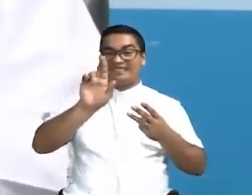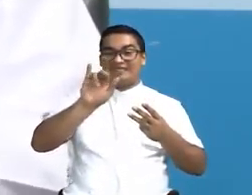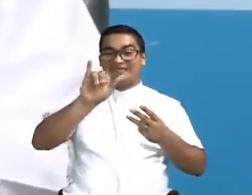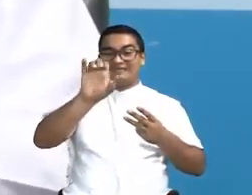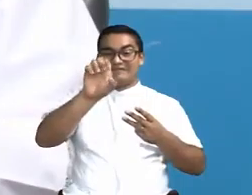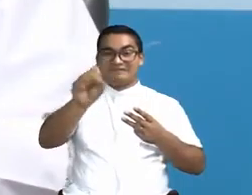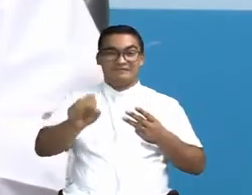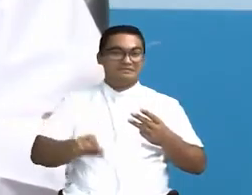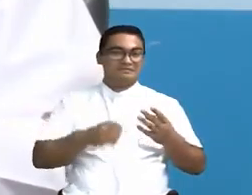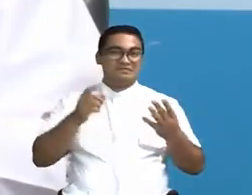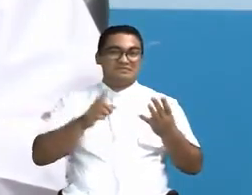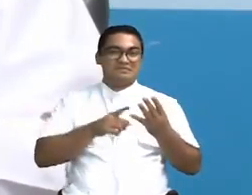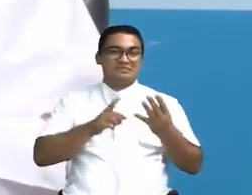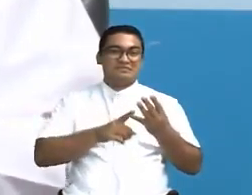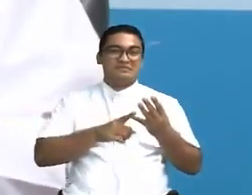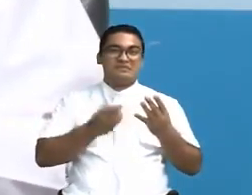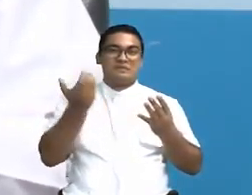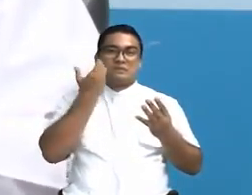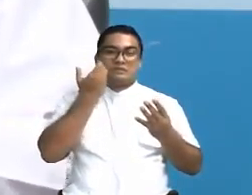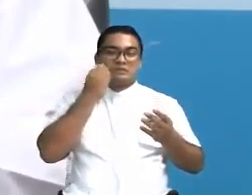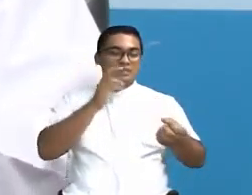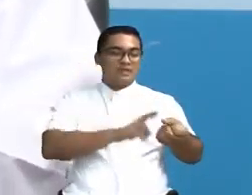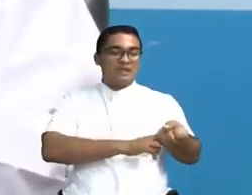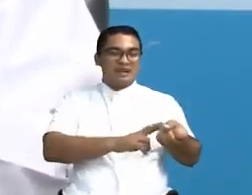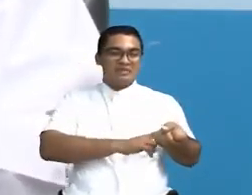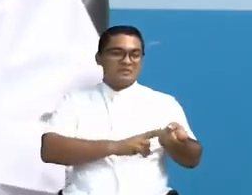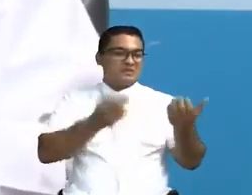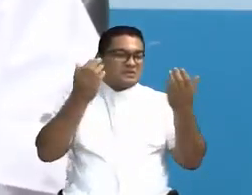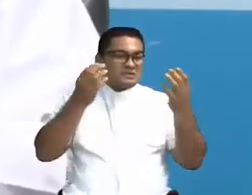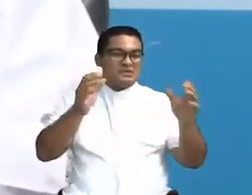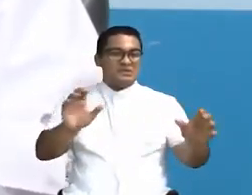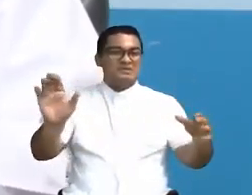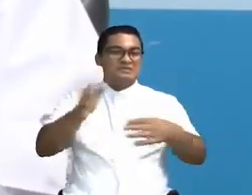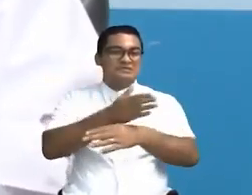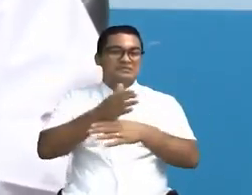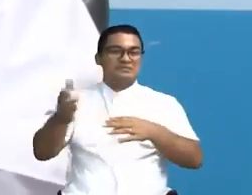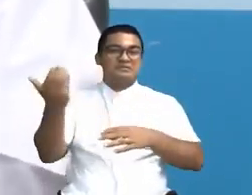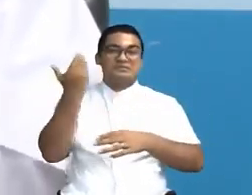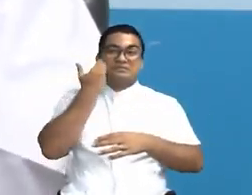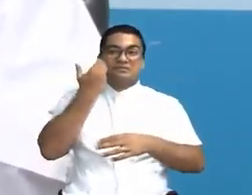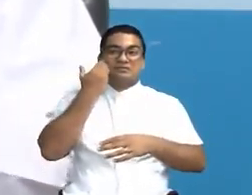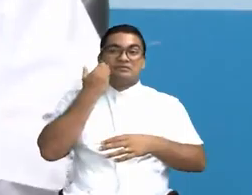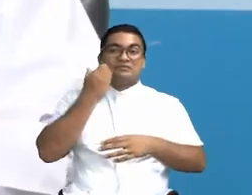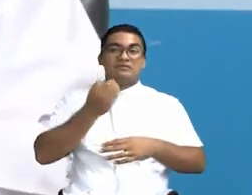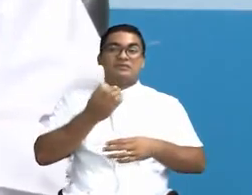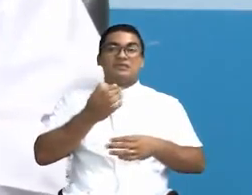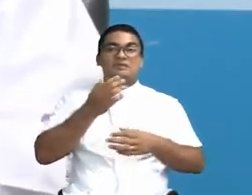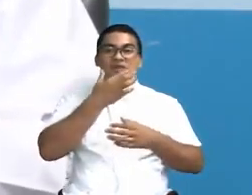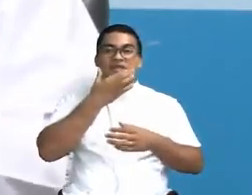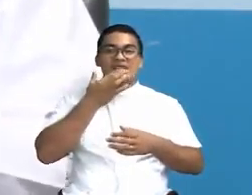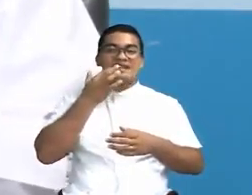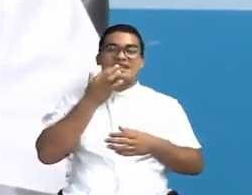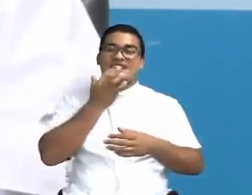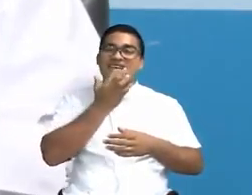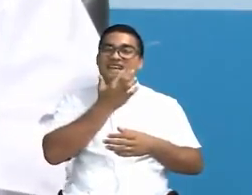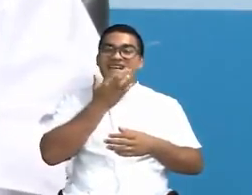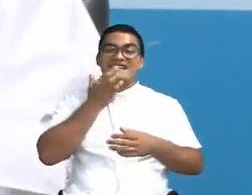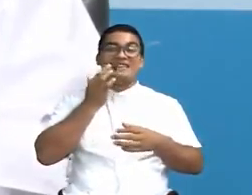colaterales como enfermedades crónicas, diabetes, todo tipo de enfermedad que te provoca deshidratación en la boca, eso te va